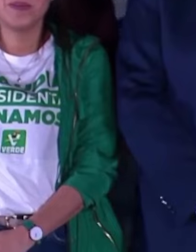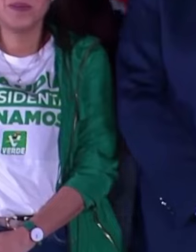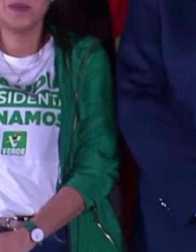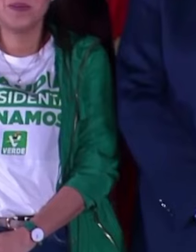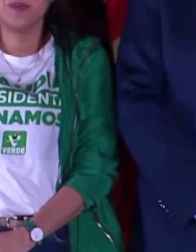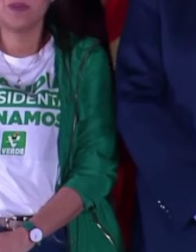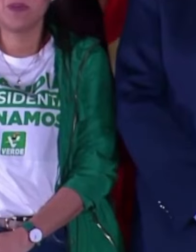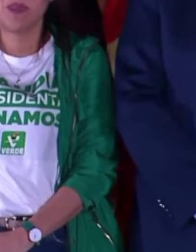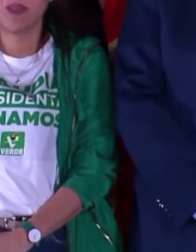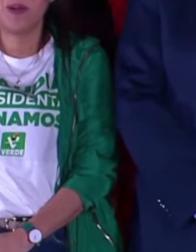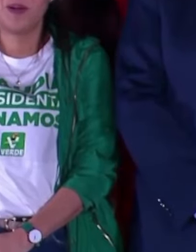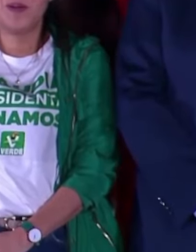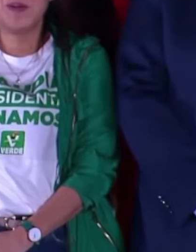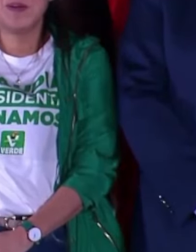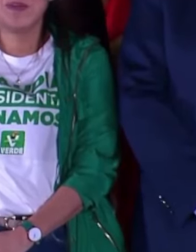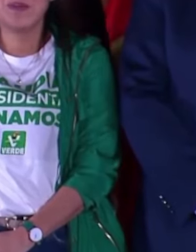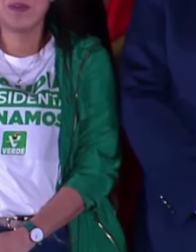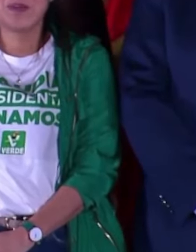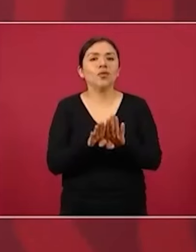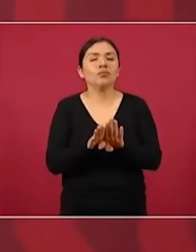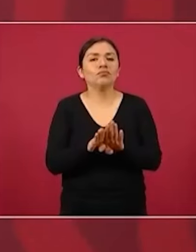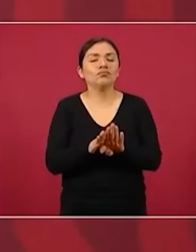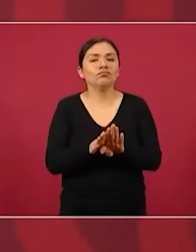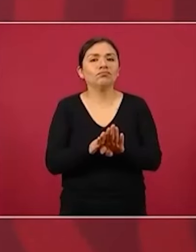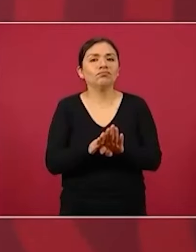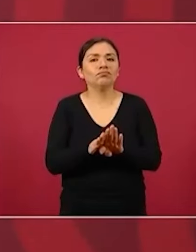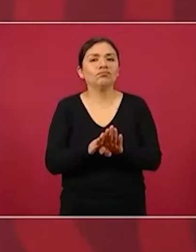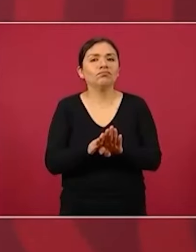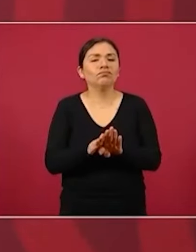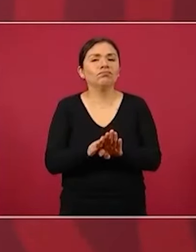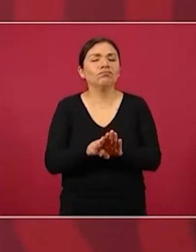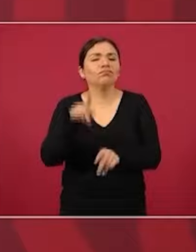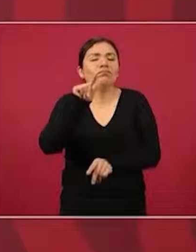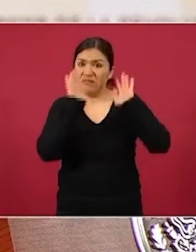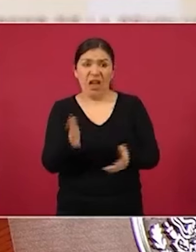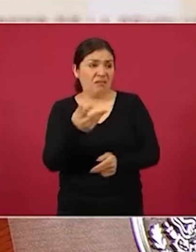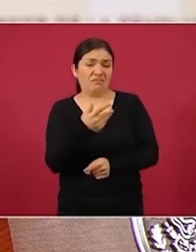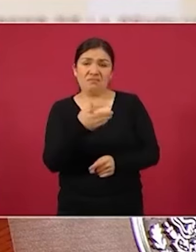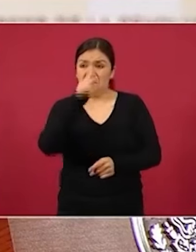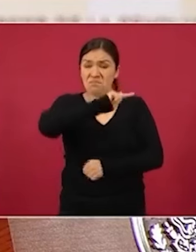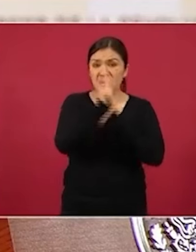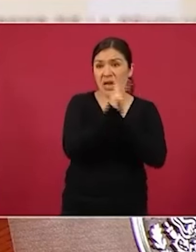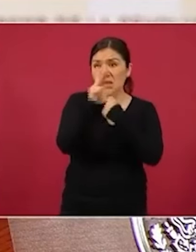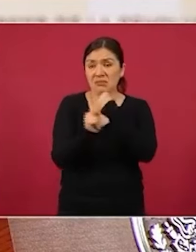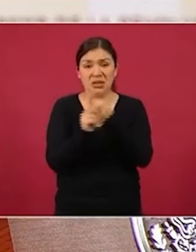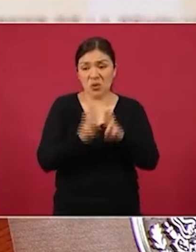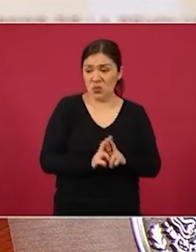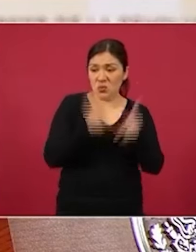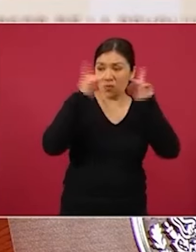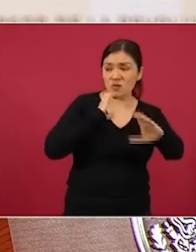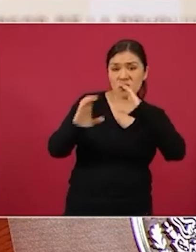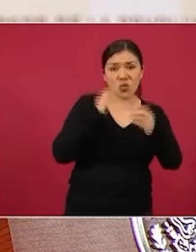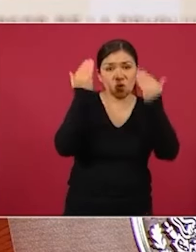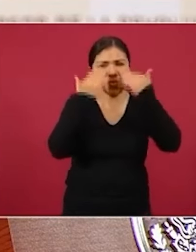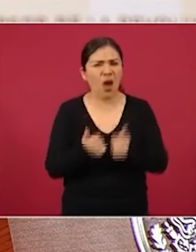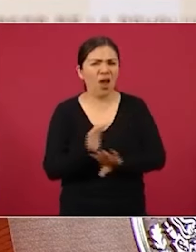electa podría retomar las relaciones bilaterales que puso en pausa en 2022 al considerar que no existía una actitud